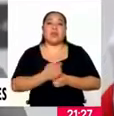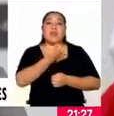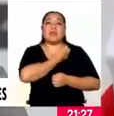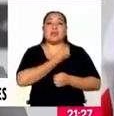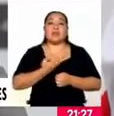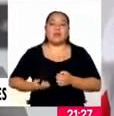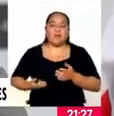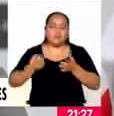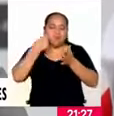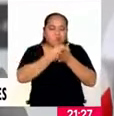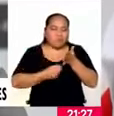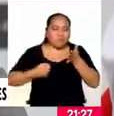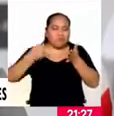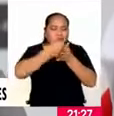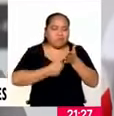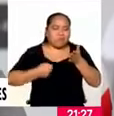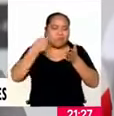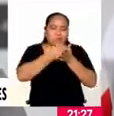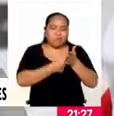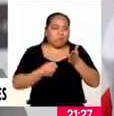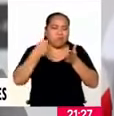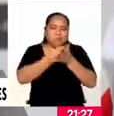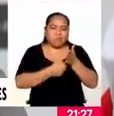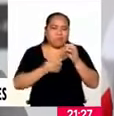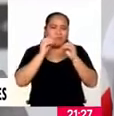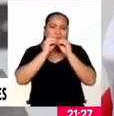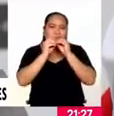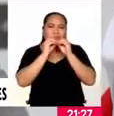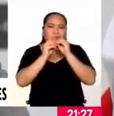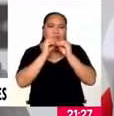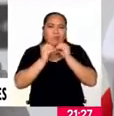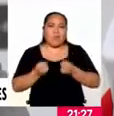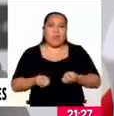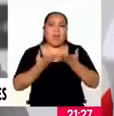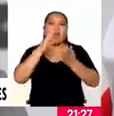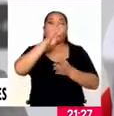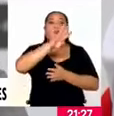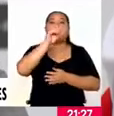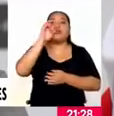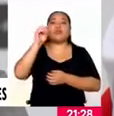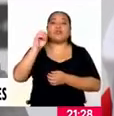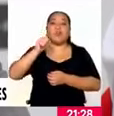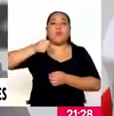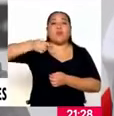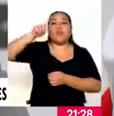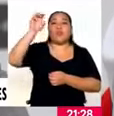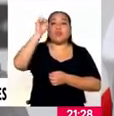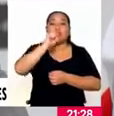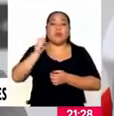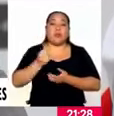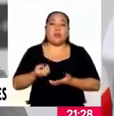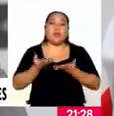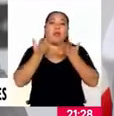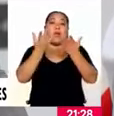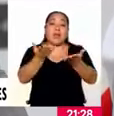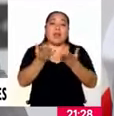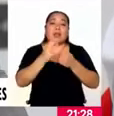hecho un esfuerzo enorme para asignar 400 millones de soles para un bono a los maestros